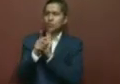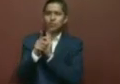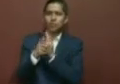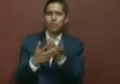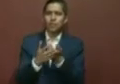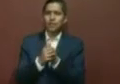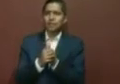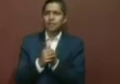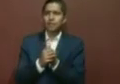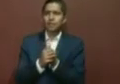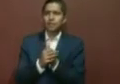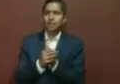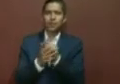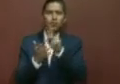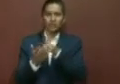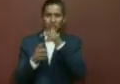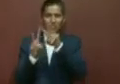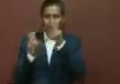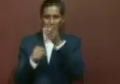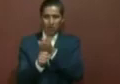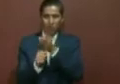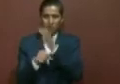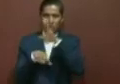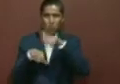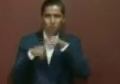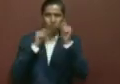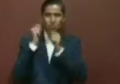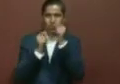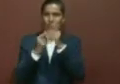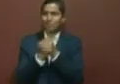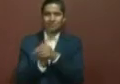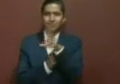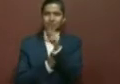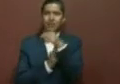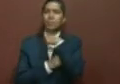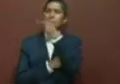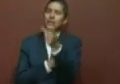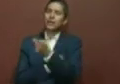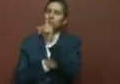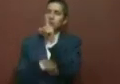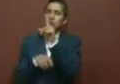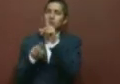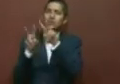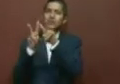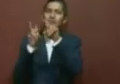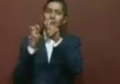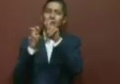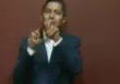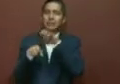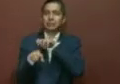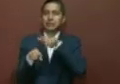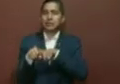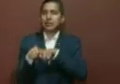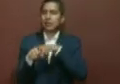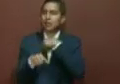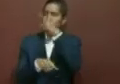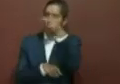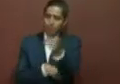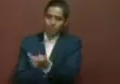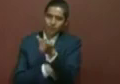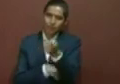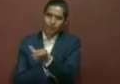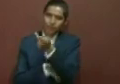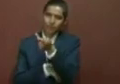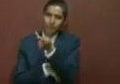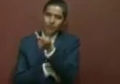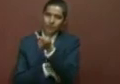hay que regresar a los temas que nos ocupan el día de hoy. No, a mí sí me interesa un tema en específico por una pregunta que